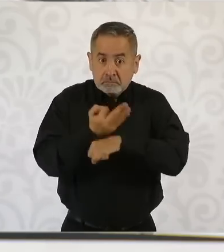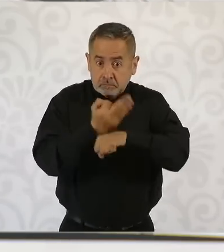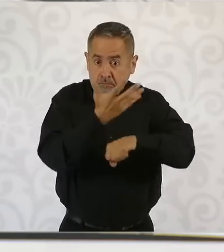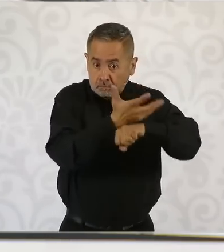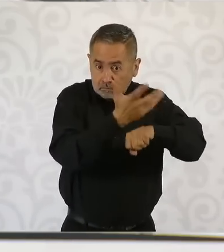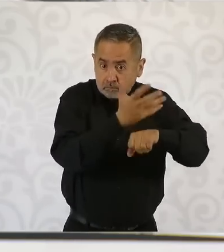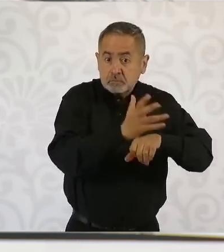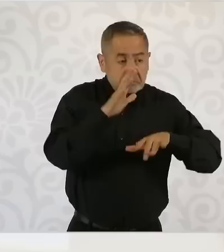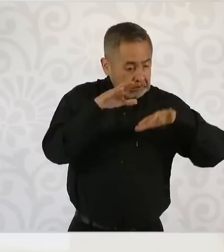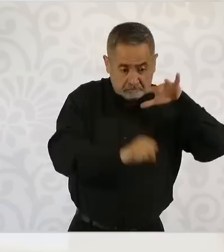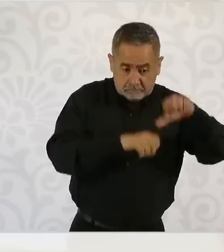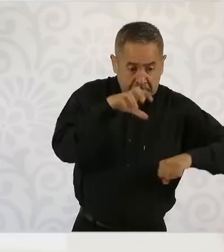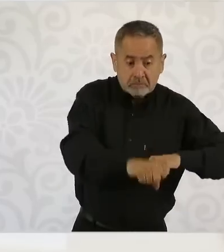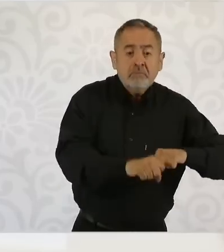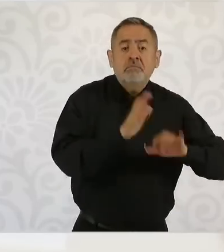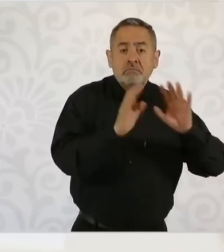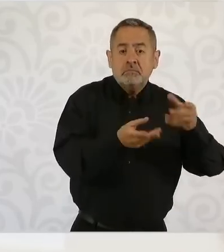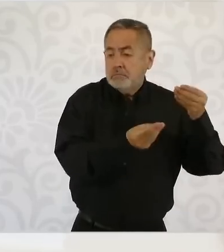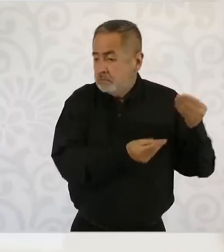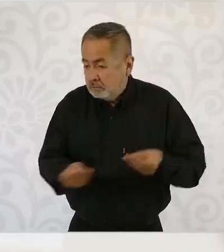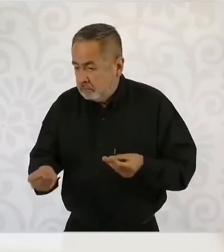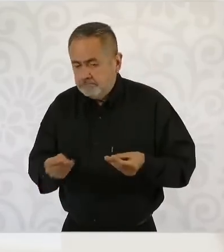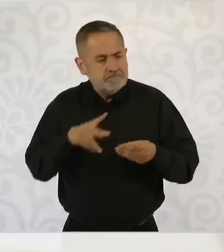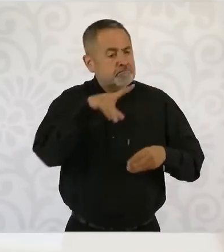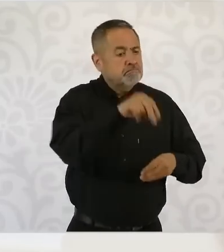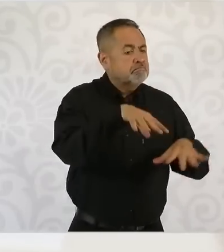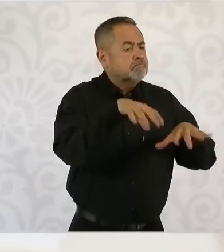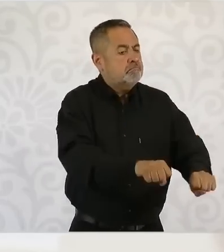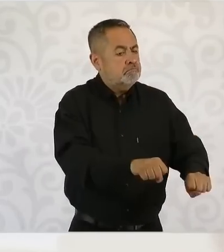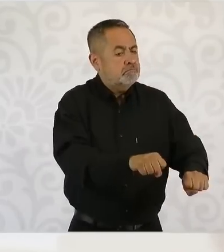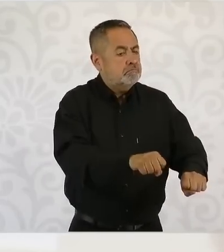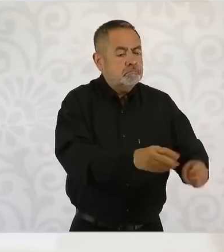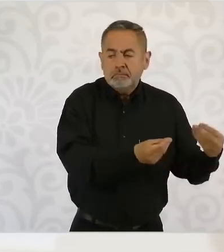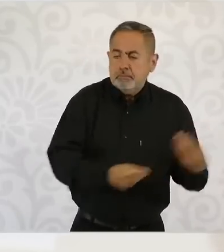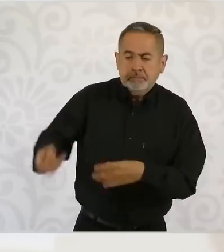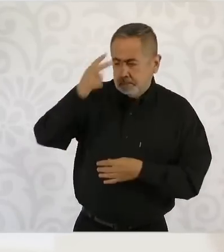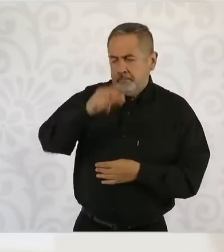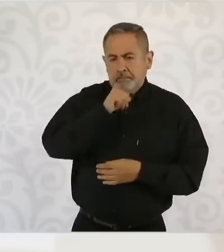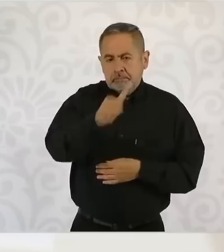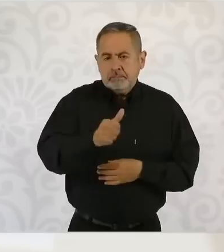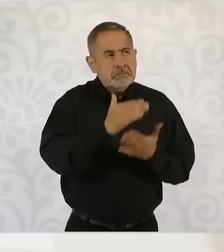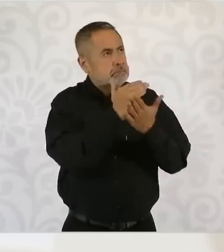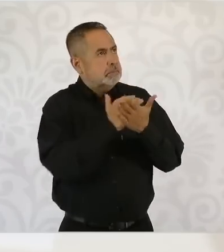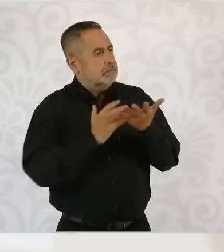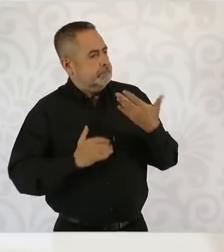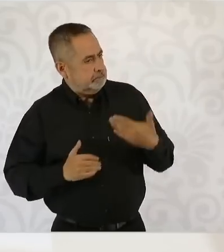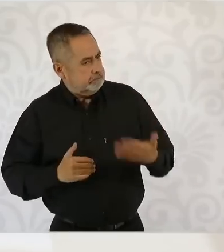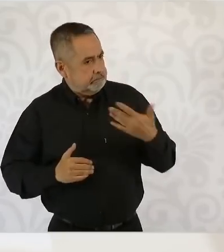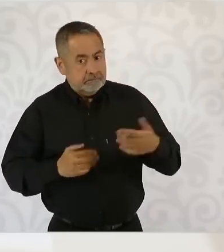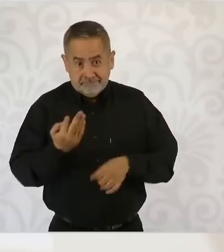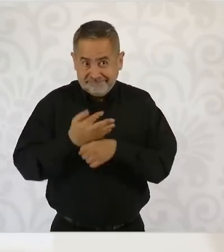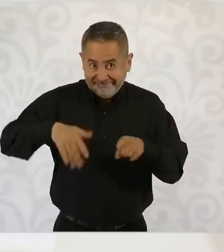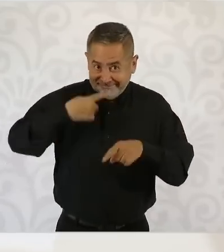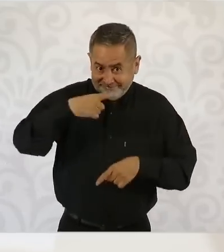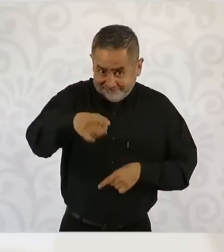Unidos y bueno, este reconocimiento que es parte de lo que se ha estado trabajando por parte del secretario de Estado, pues es muy